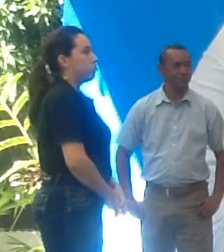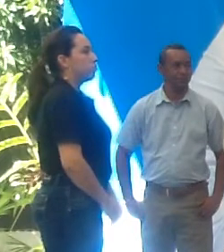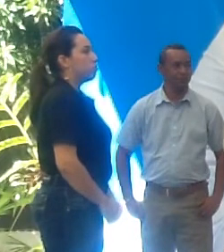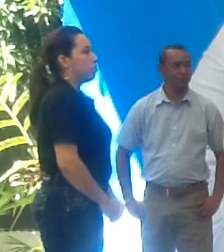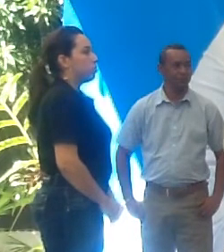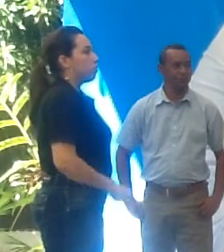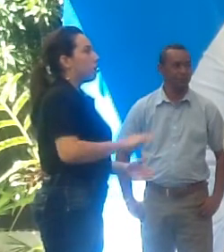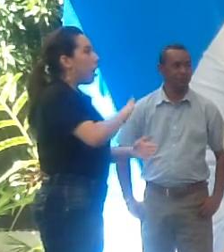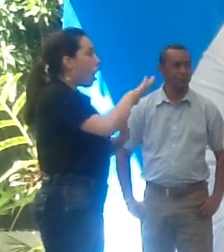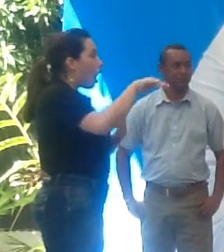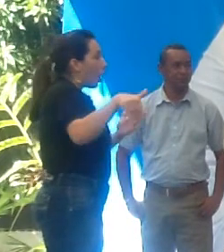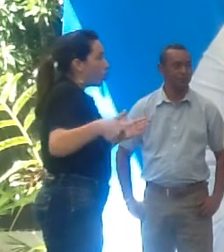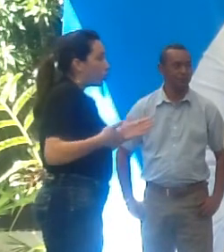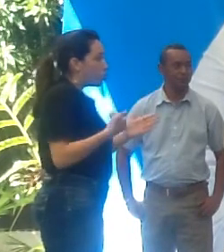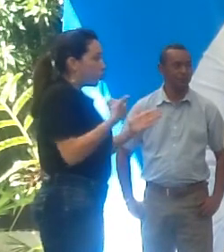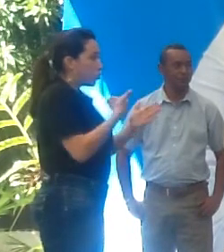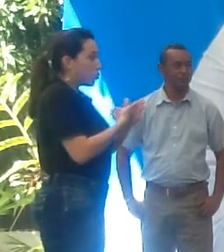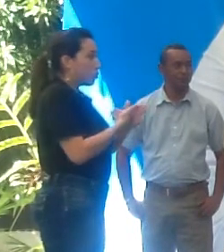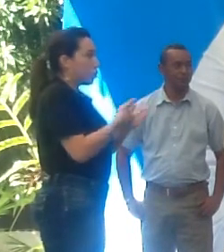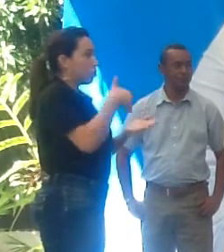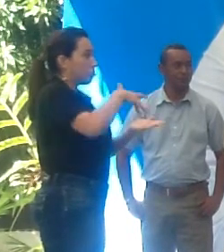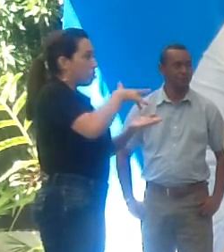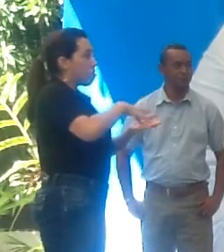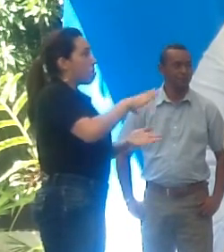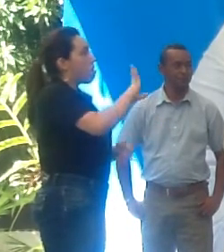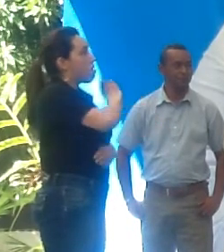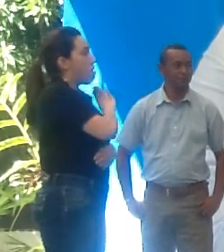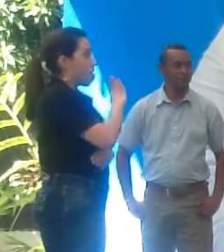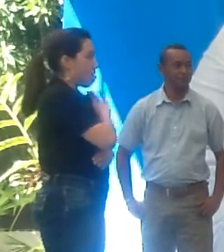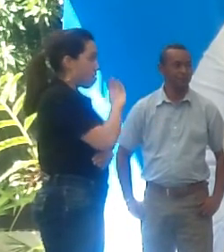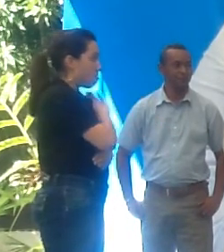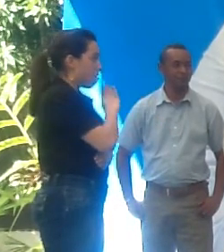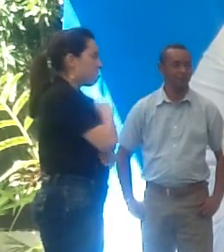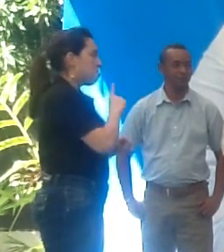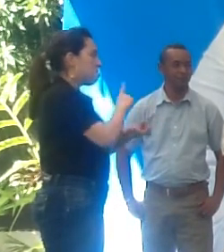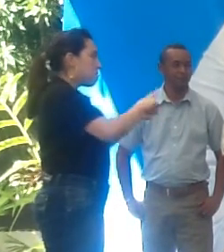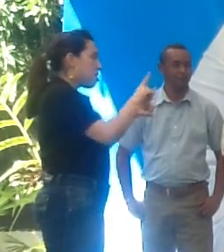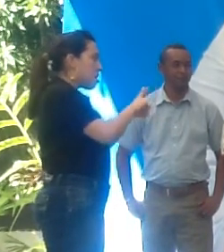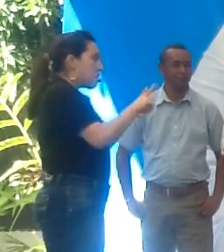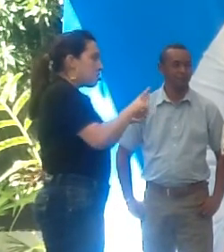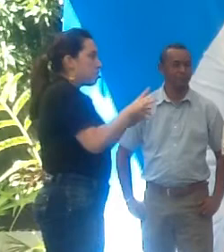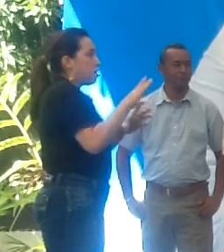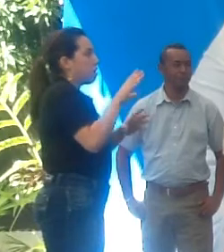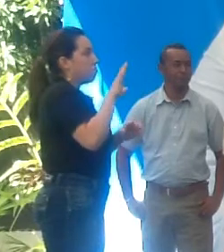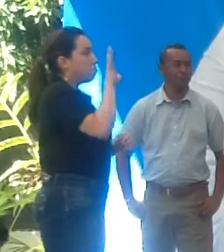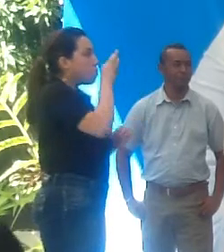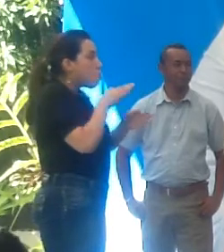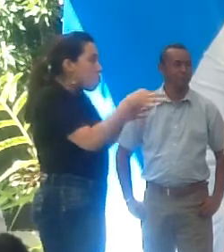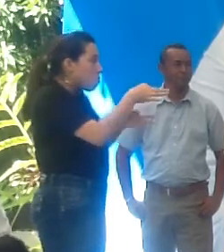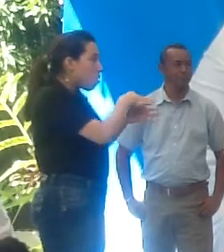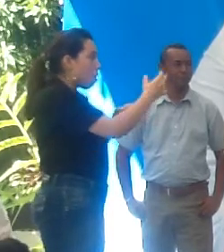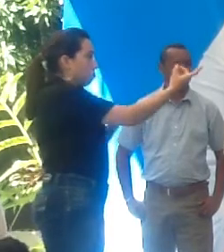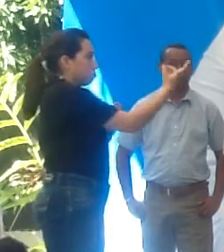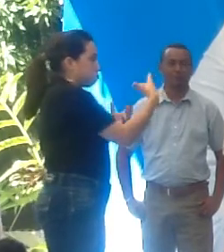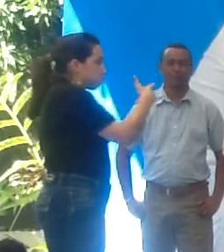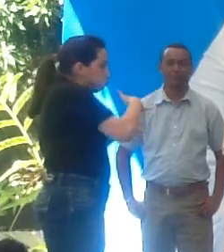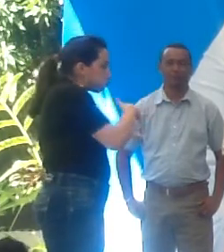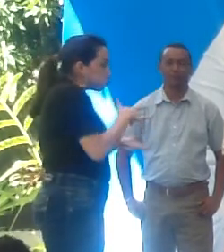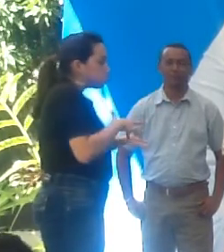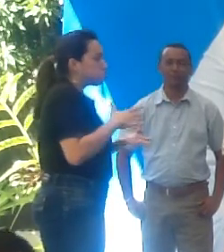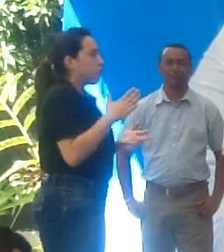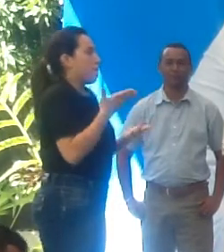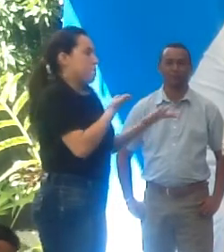A todos los candidatos a las alcaldías de los diferentes municipios que nos acompañan,